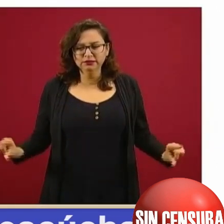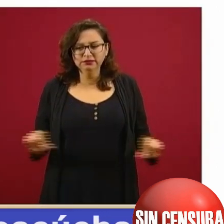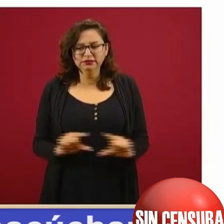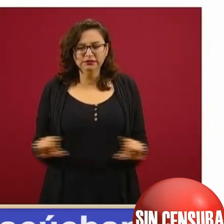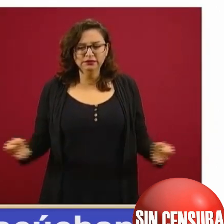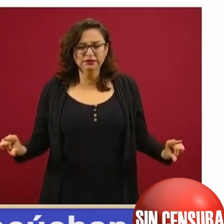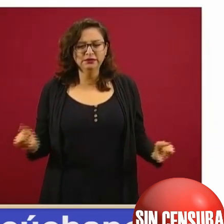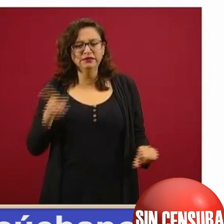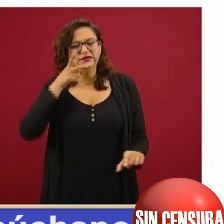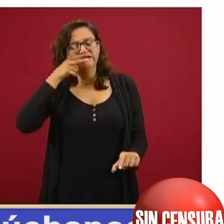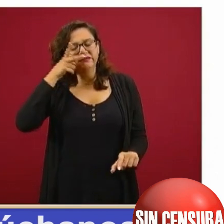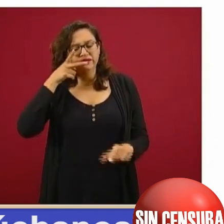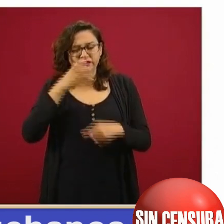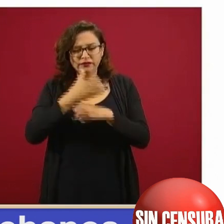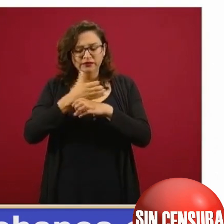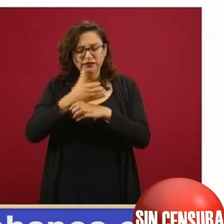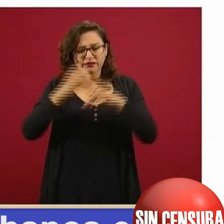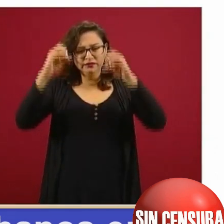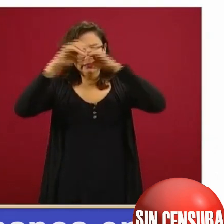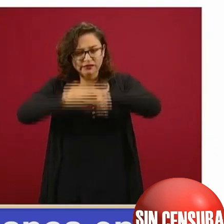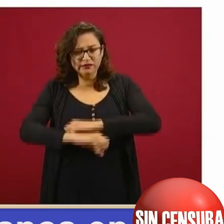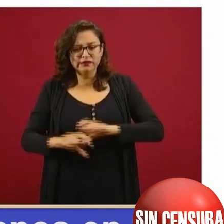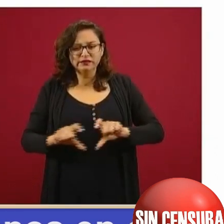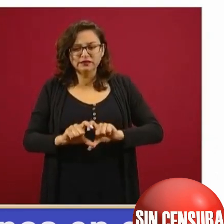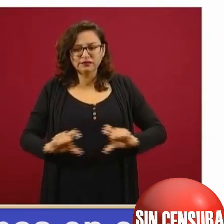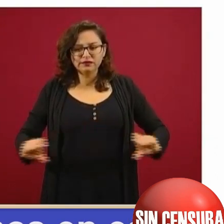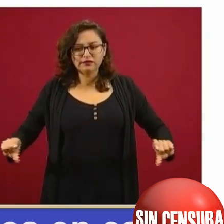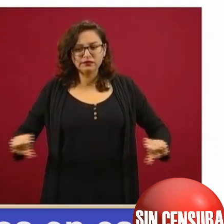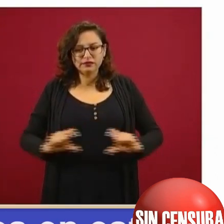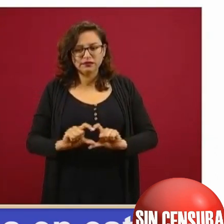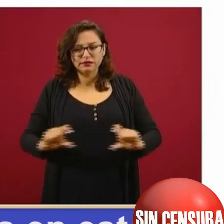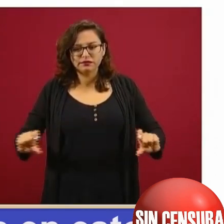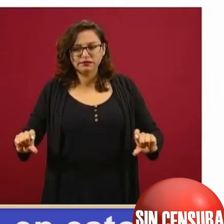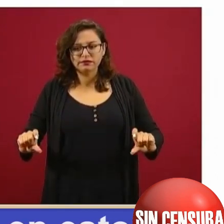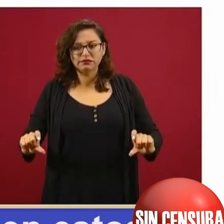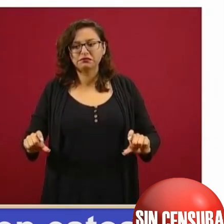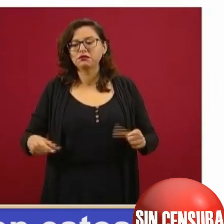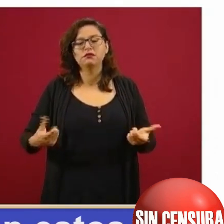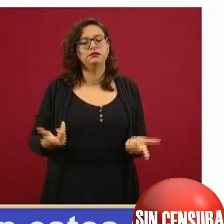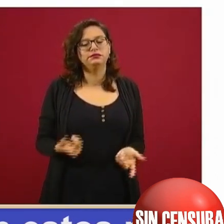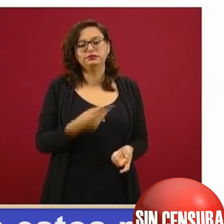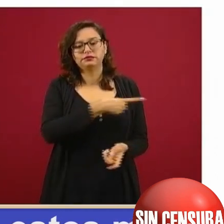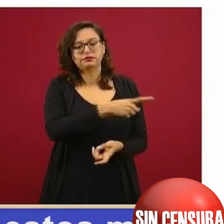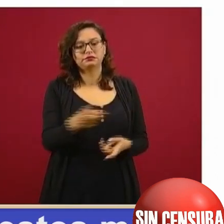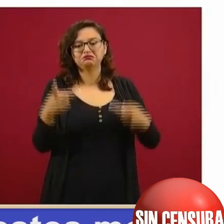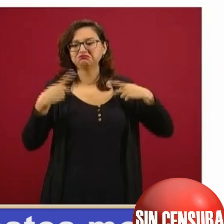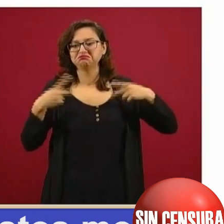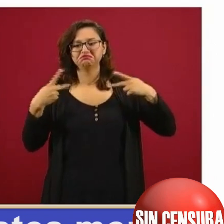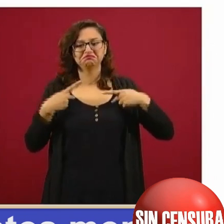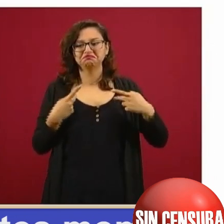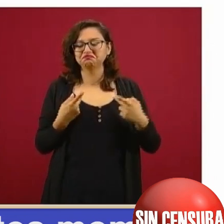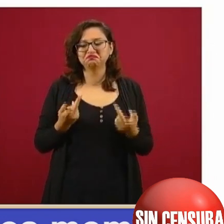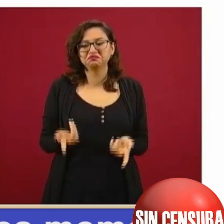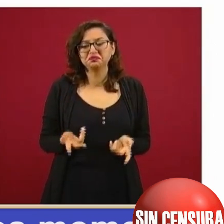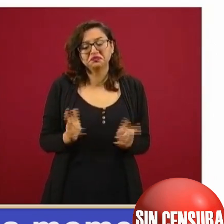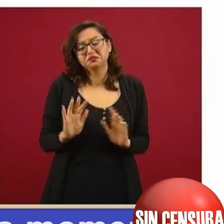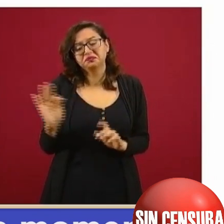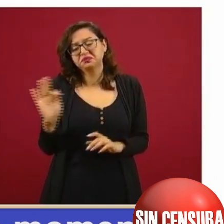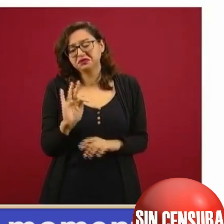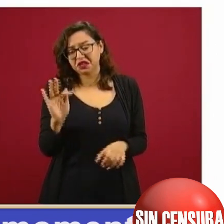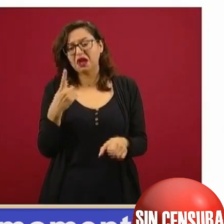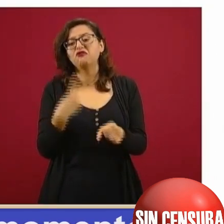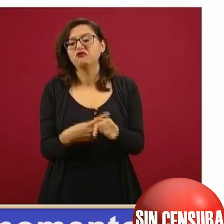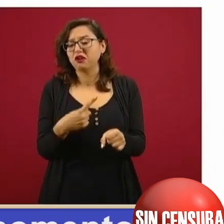oscura que se ve al final de la columna, en la parte baja de la gráfica, son el conjunto de personas a quienes por alguna